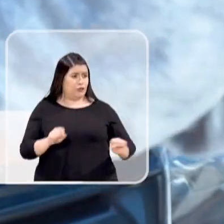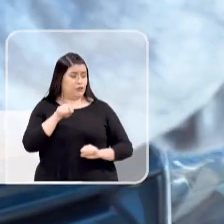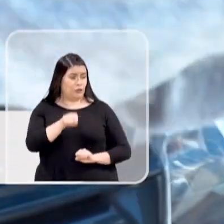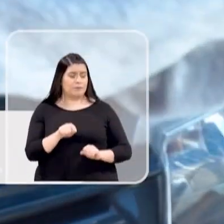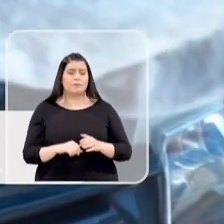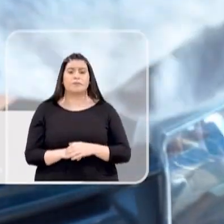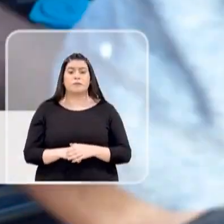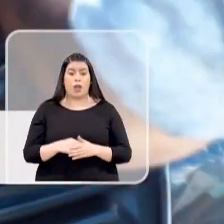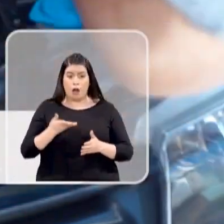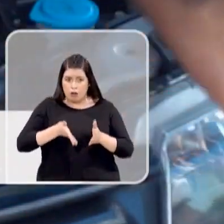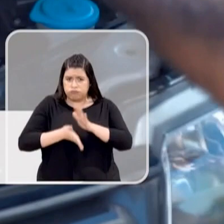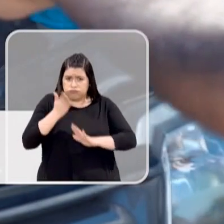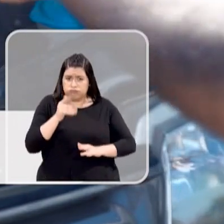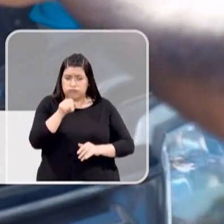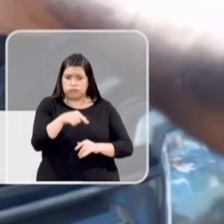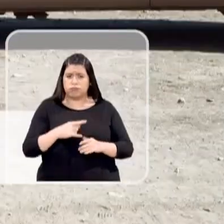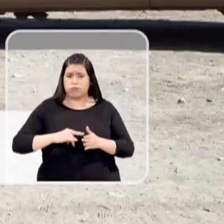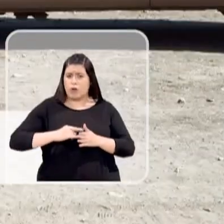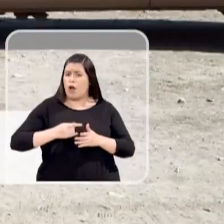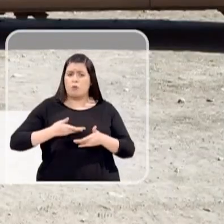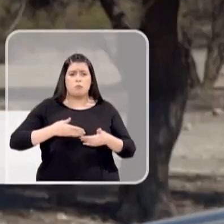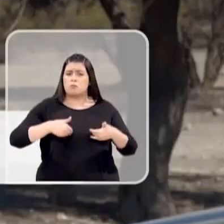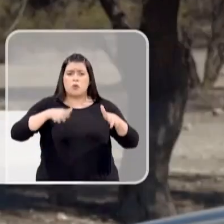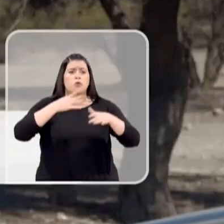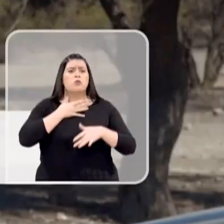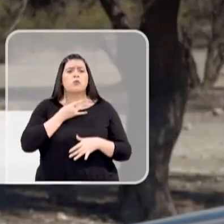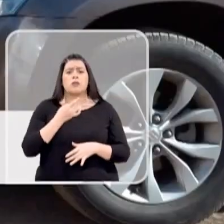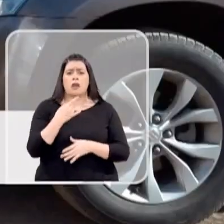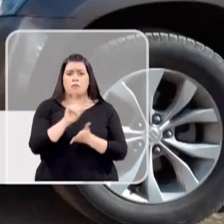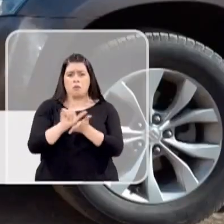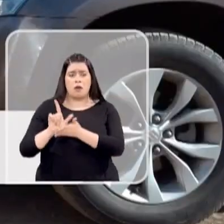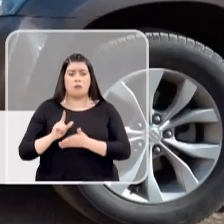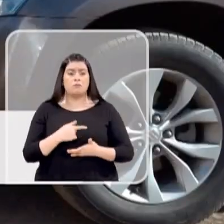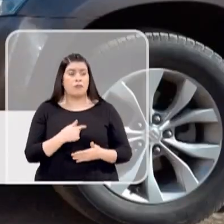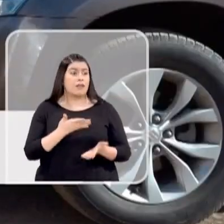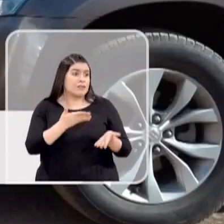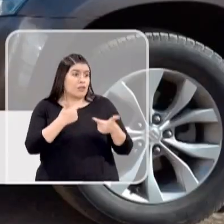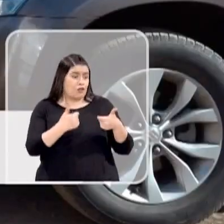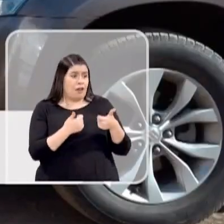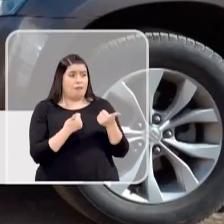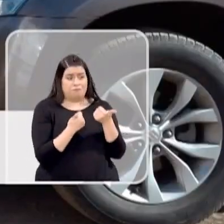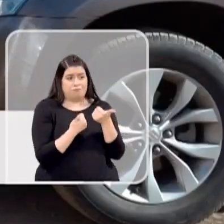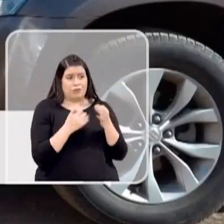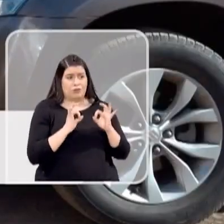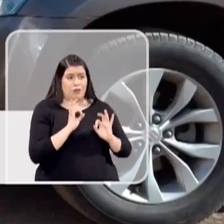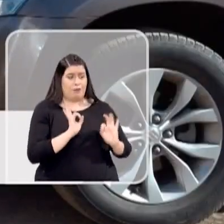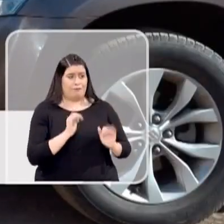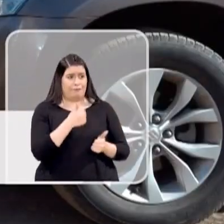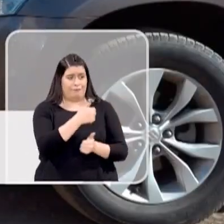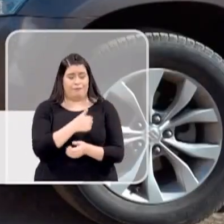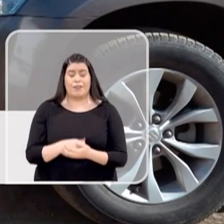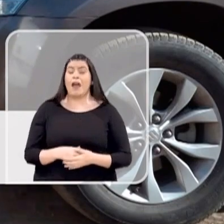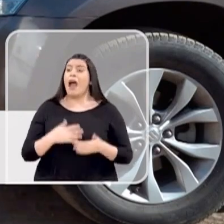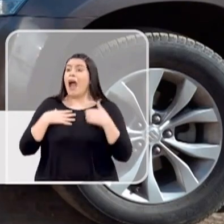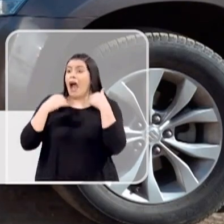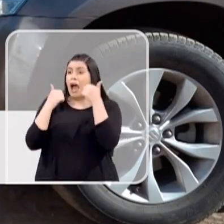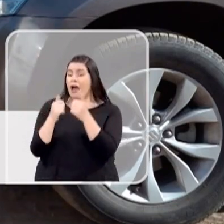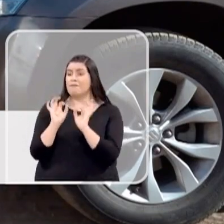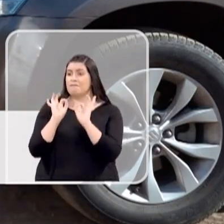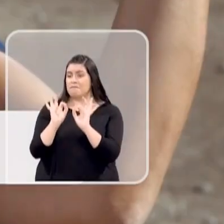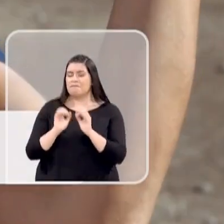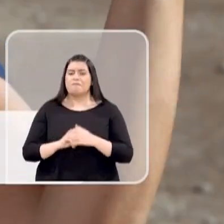Ya, señora, estamos listos. Ahora puede partir y ir a donde usted quiera. Chao, señora. Que le haga bonito.